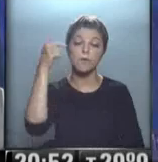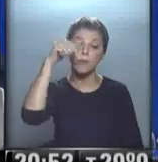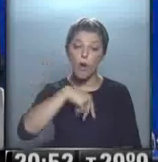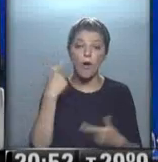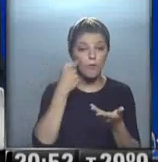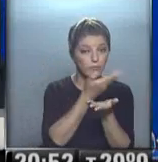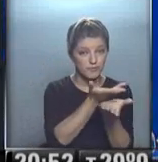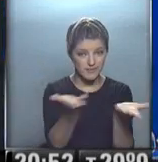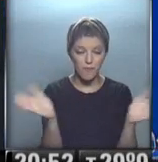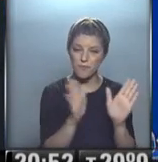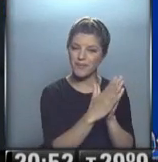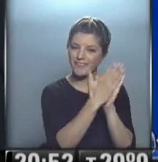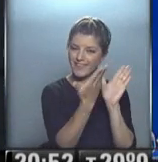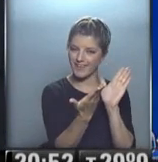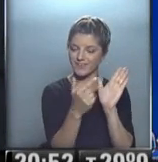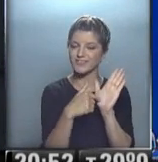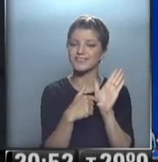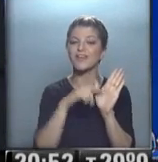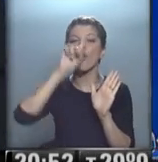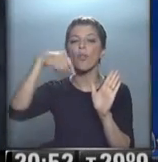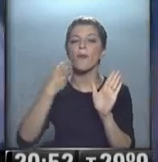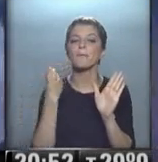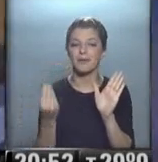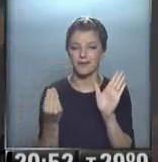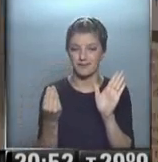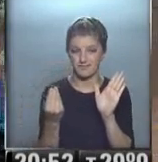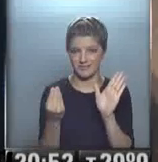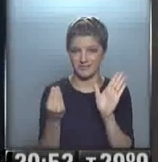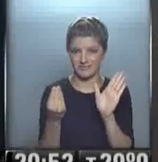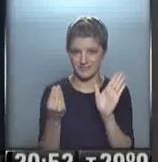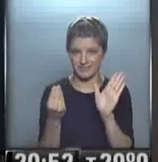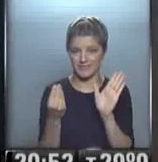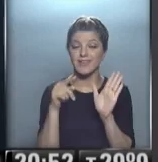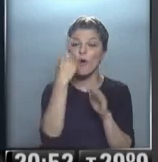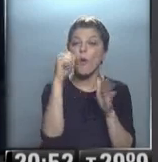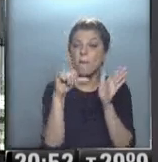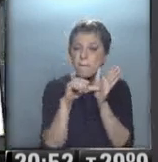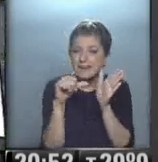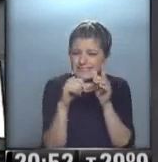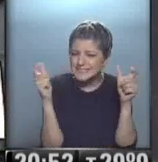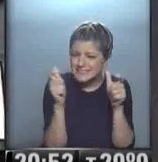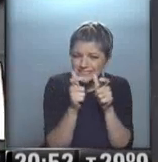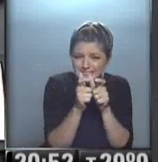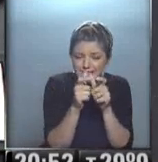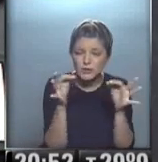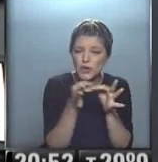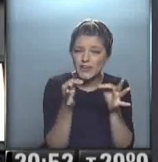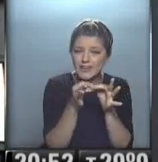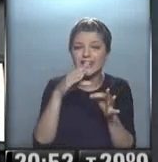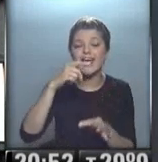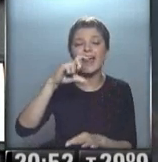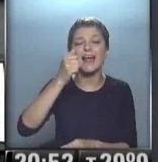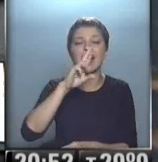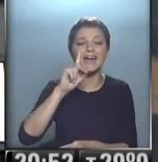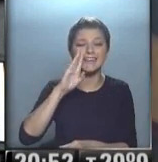mostrarles la etapa latinoamericana, que en este caso llega de San Vicente y las Granadinas, un pequeño país, una isla del Caribe. Ahí vemos al